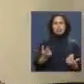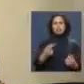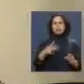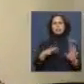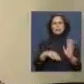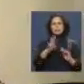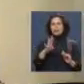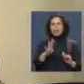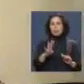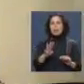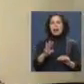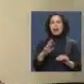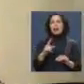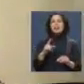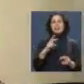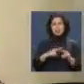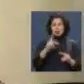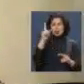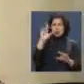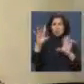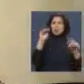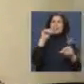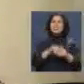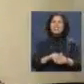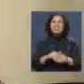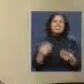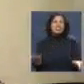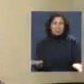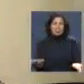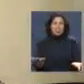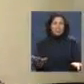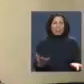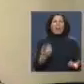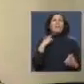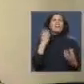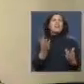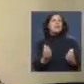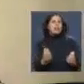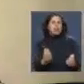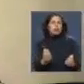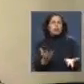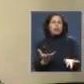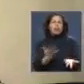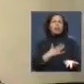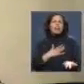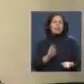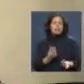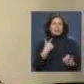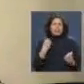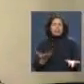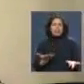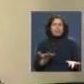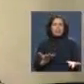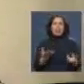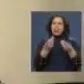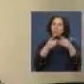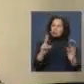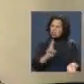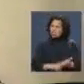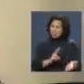Chile. ¿A qué le tienen miedo, digo yo? A la democracia real. No es democracia